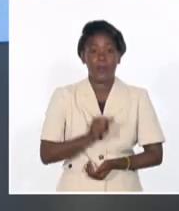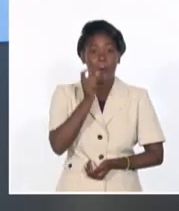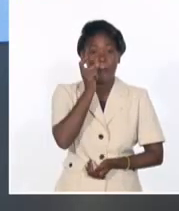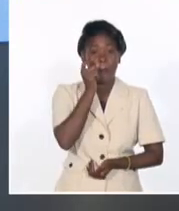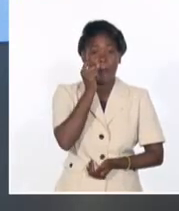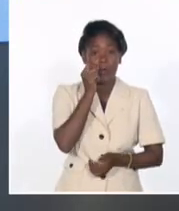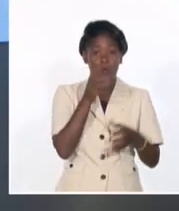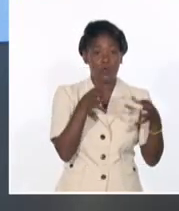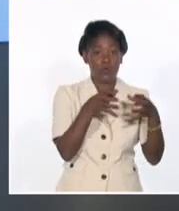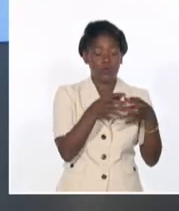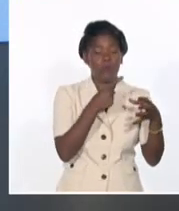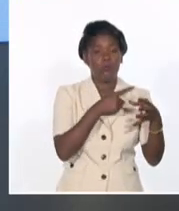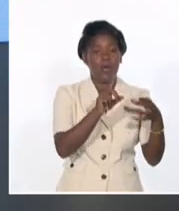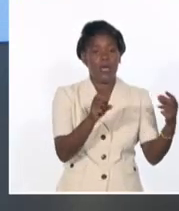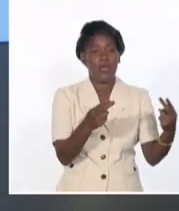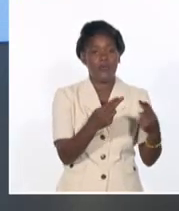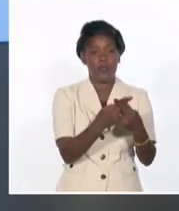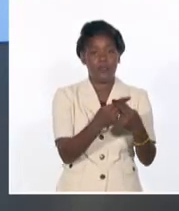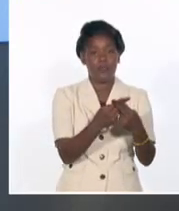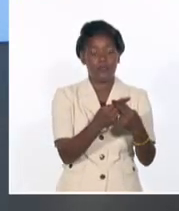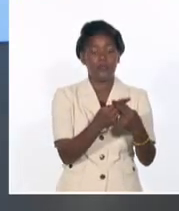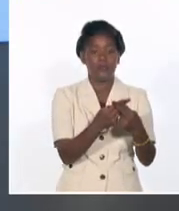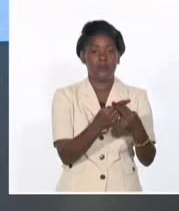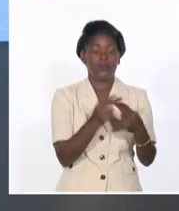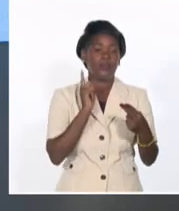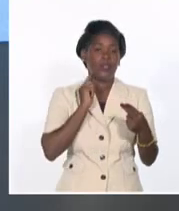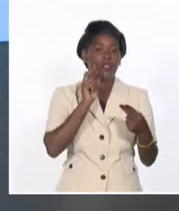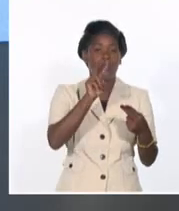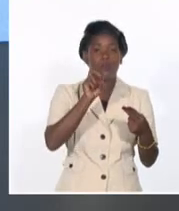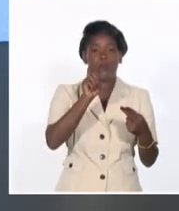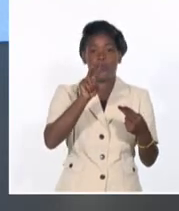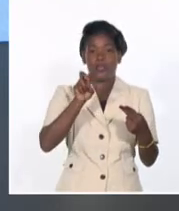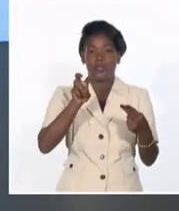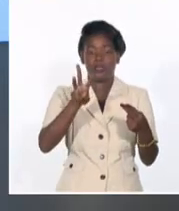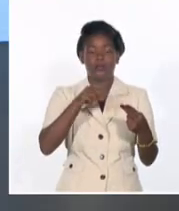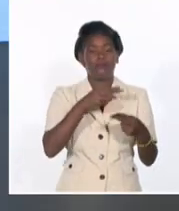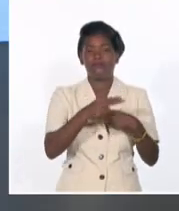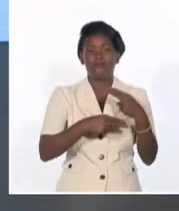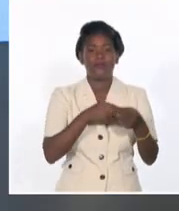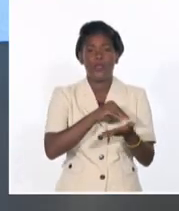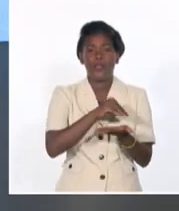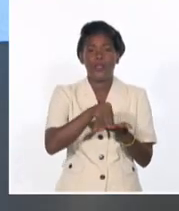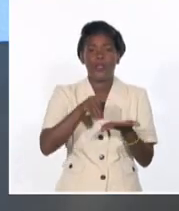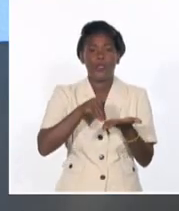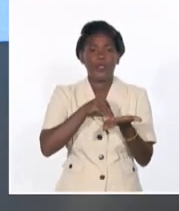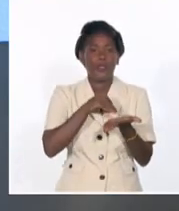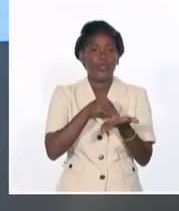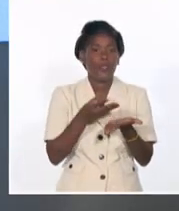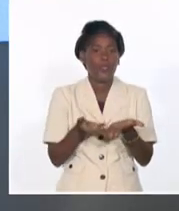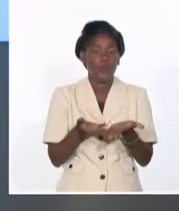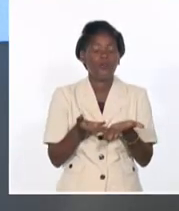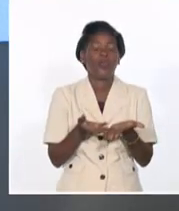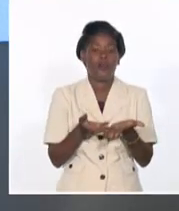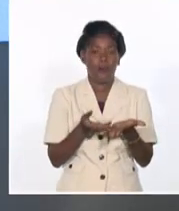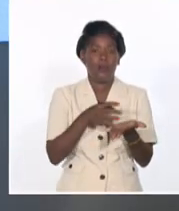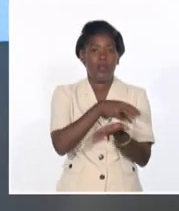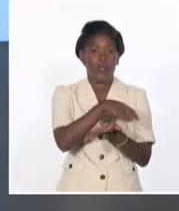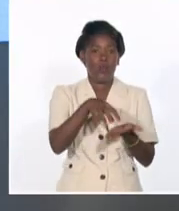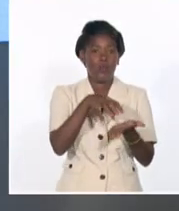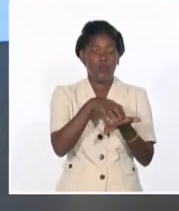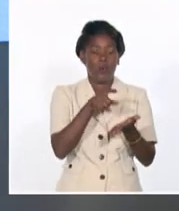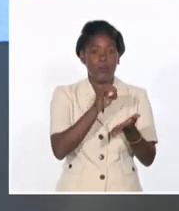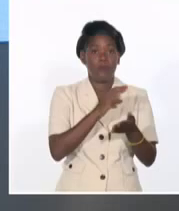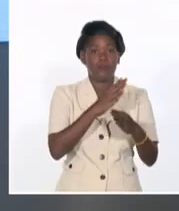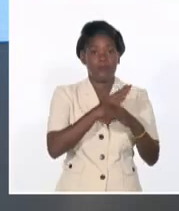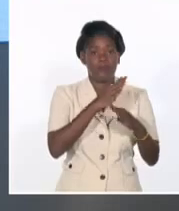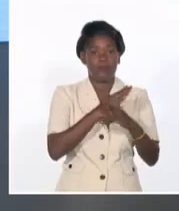torneo preclasificatorio olímpico 2023 de las Américas, que se jugará en las ciudades de Santiago del Estero y La Banda,